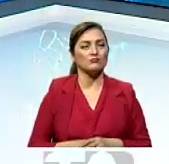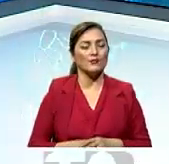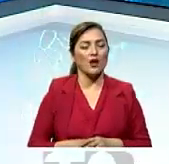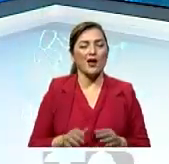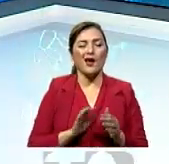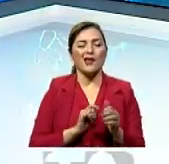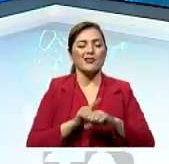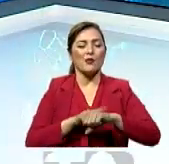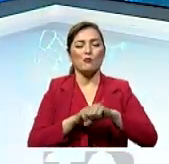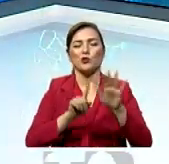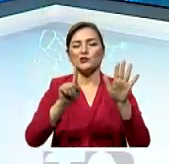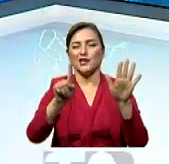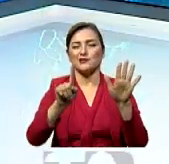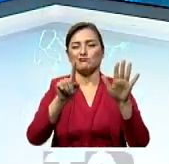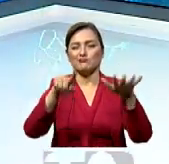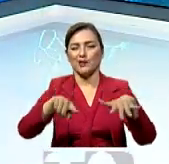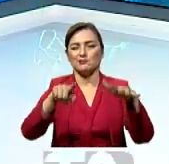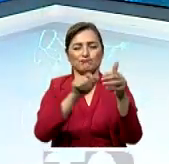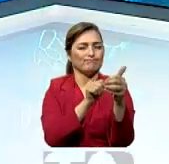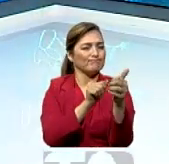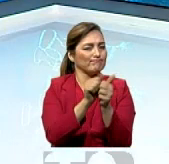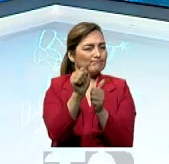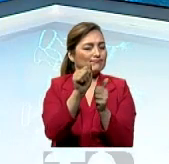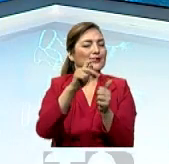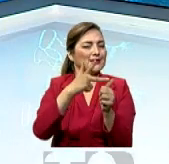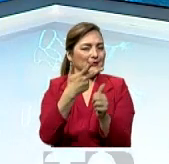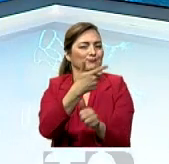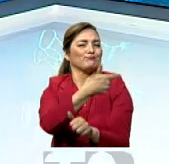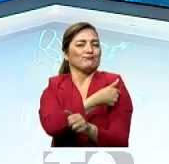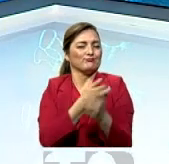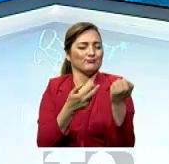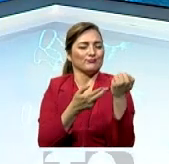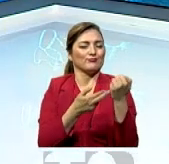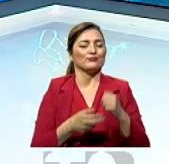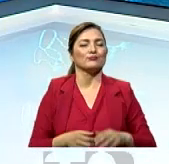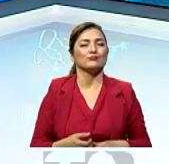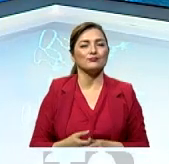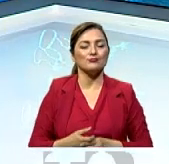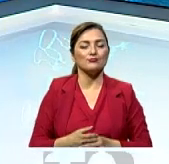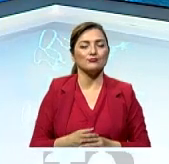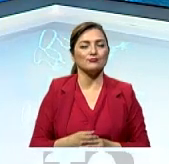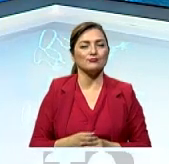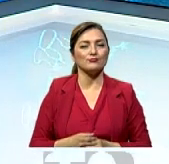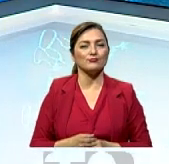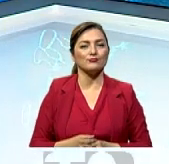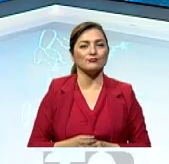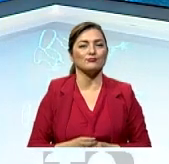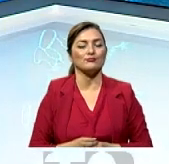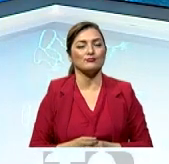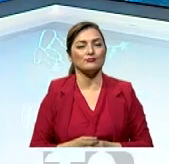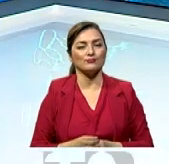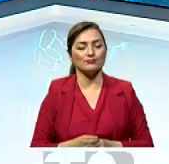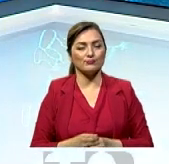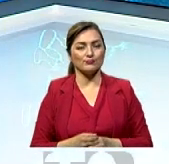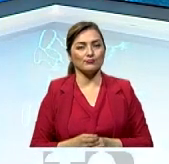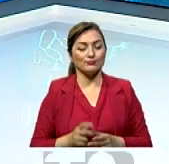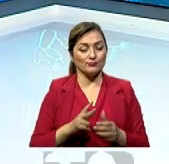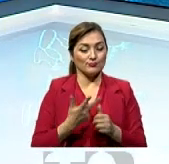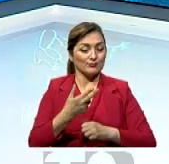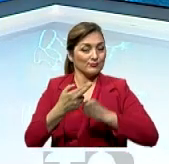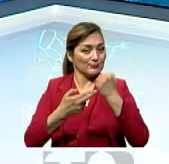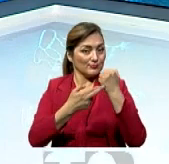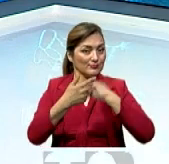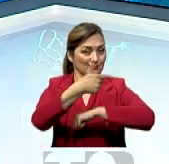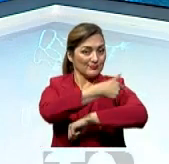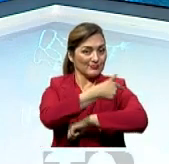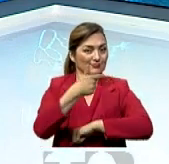cumplieron el tiempo establecido para que puedan colocarse las dosis que les corresponde. Recuerde que para ponerse la tercera dosis tiene